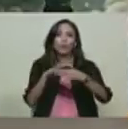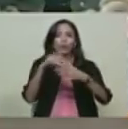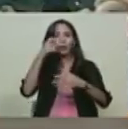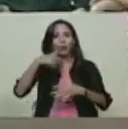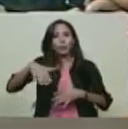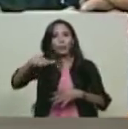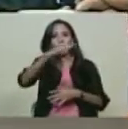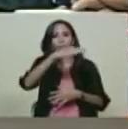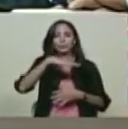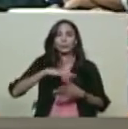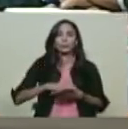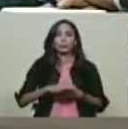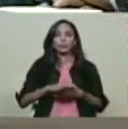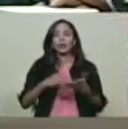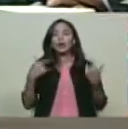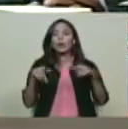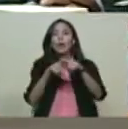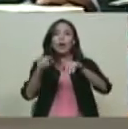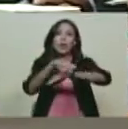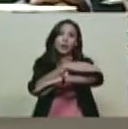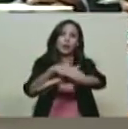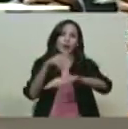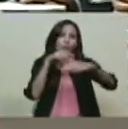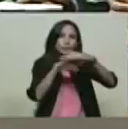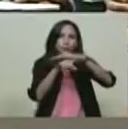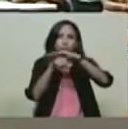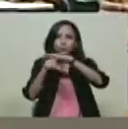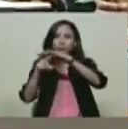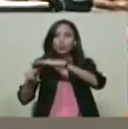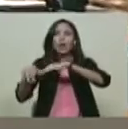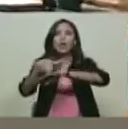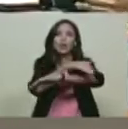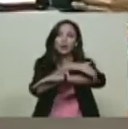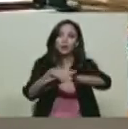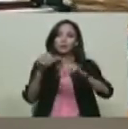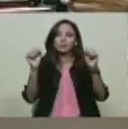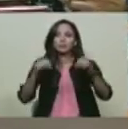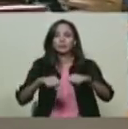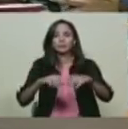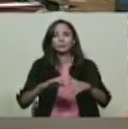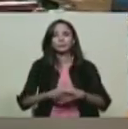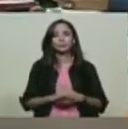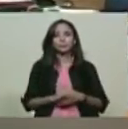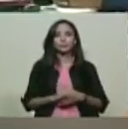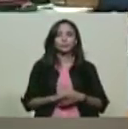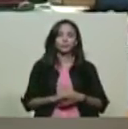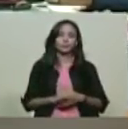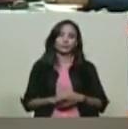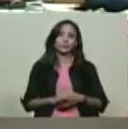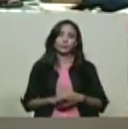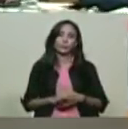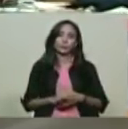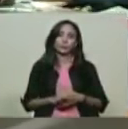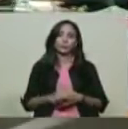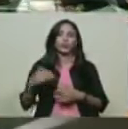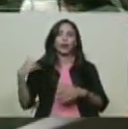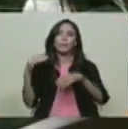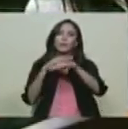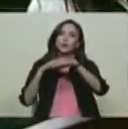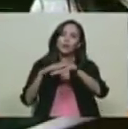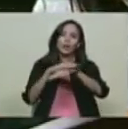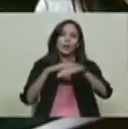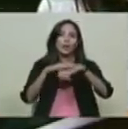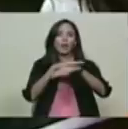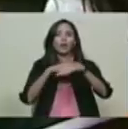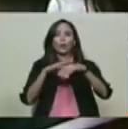pueblo. Gobierno de calle, sí, de calle. Gobierno popular, ministerios del